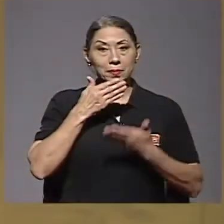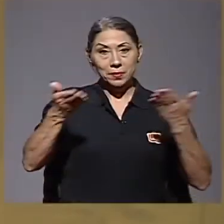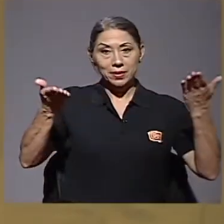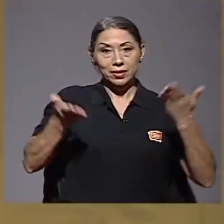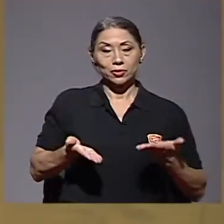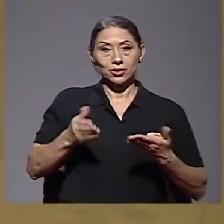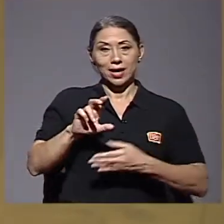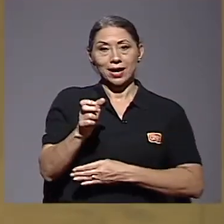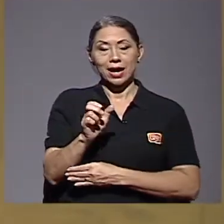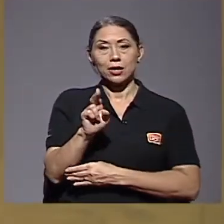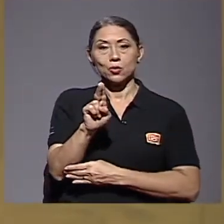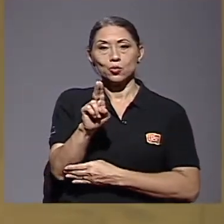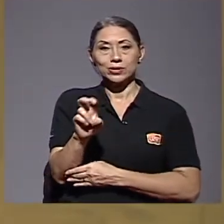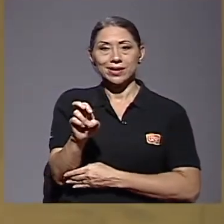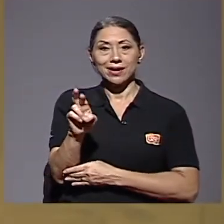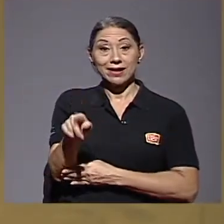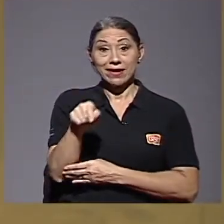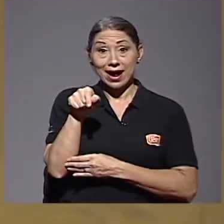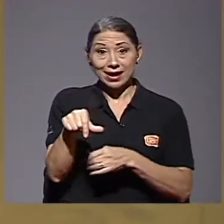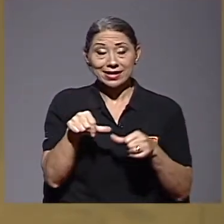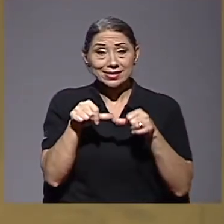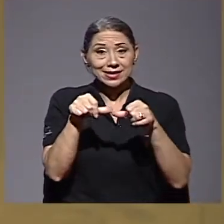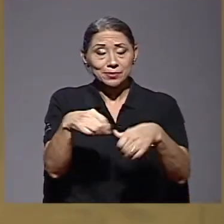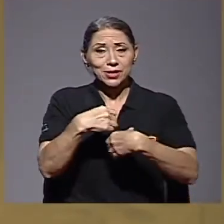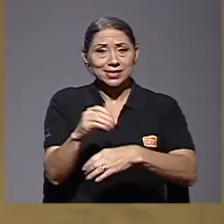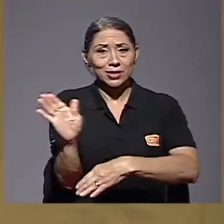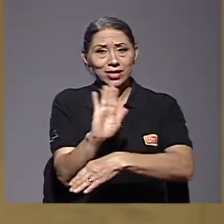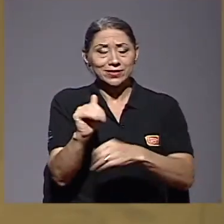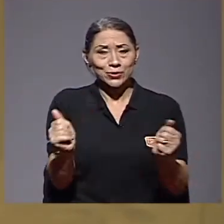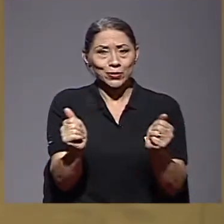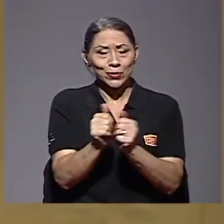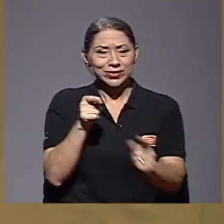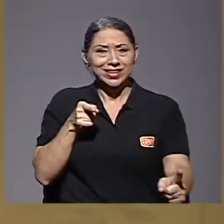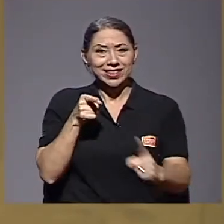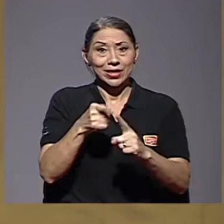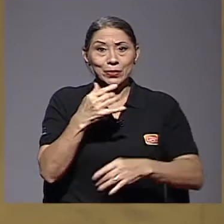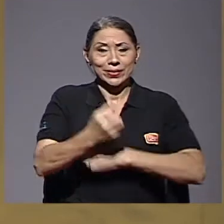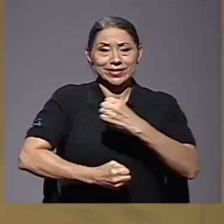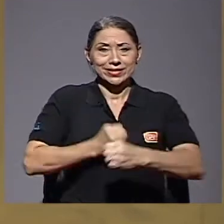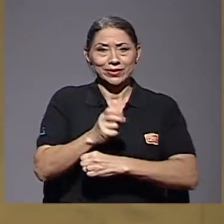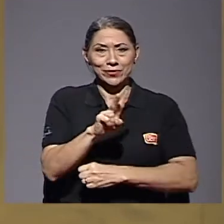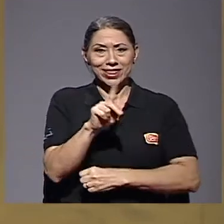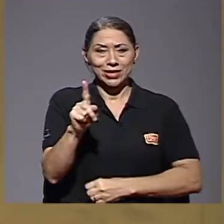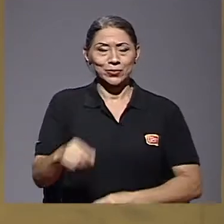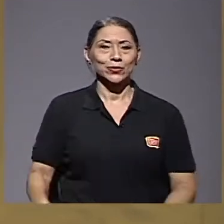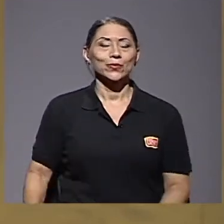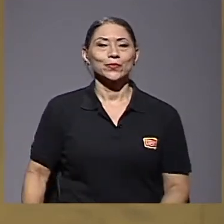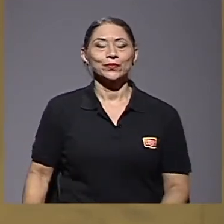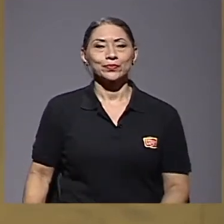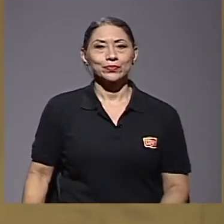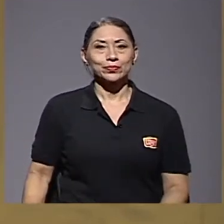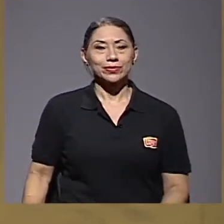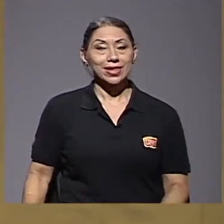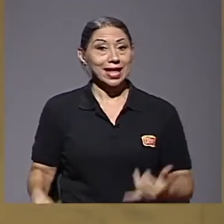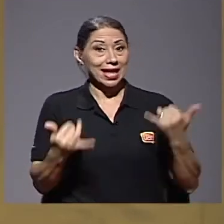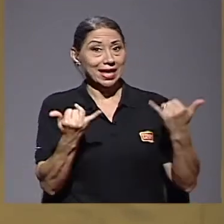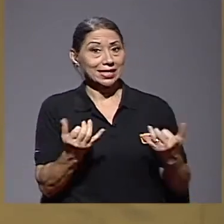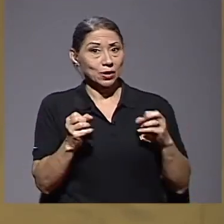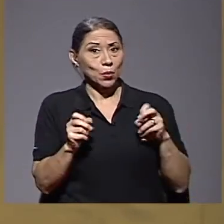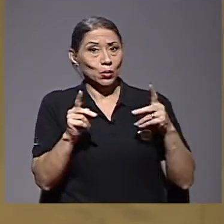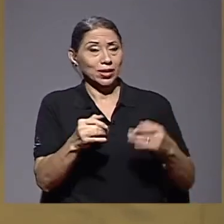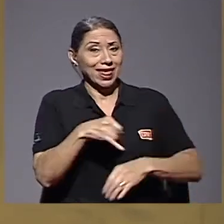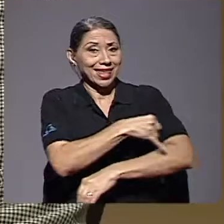Bienvenidos a su canal UCR, un canal donde seguimos haciendo televisión con sentido en el siglo XXI. En esta ocasión tenemos